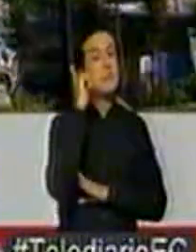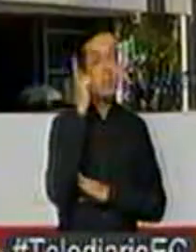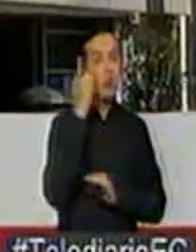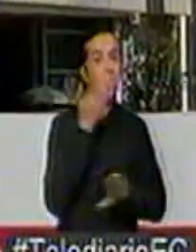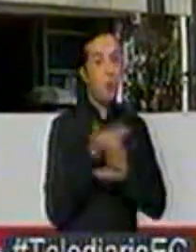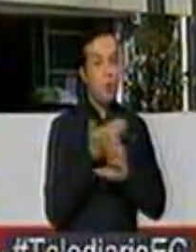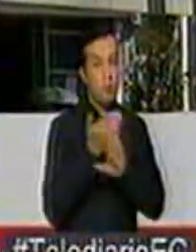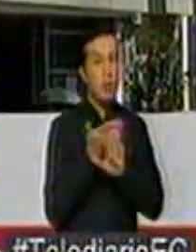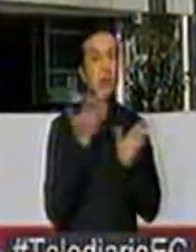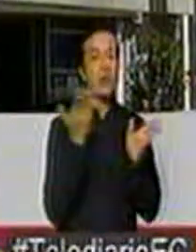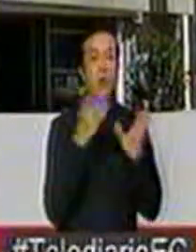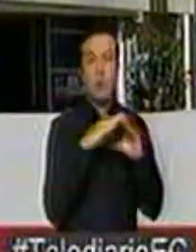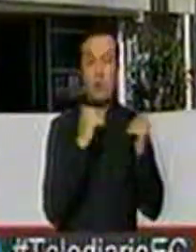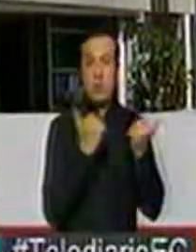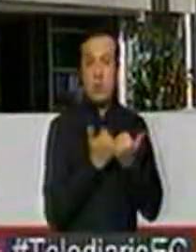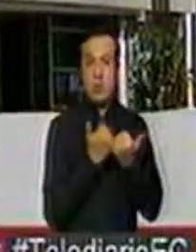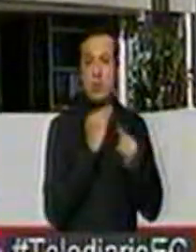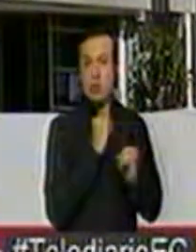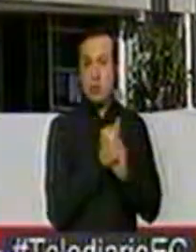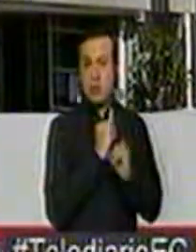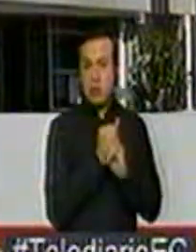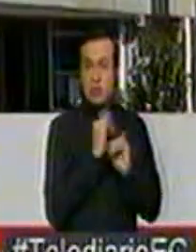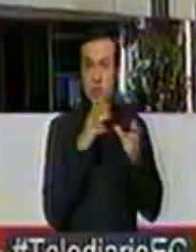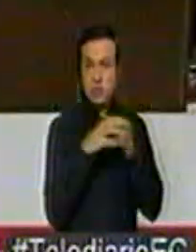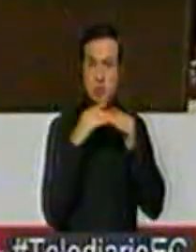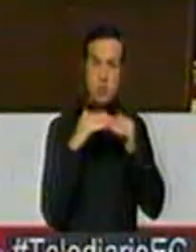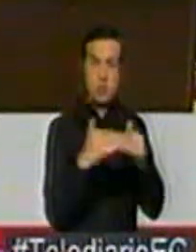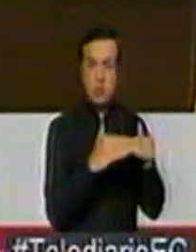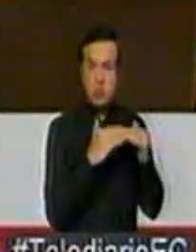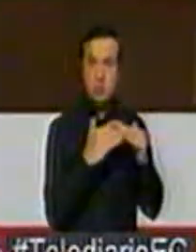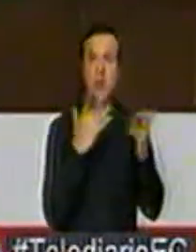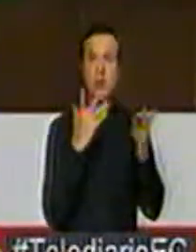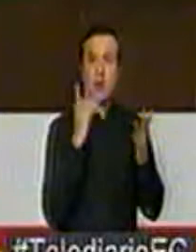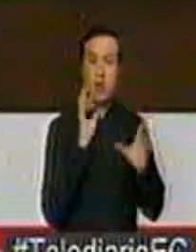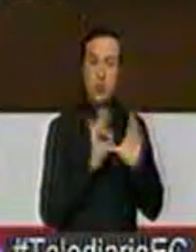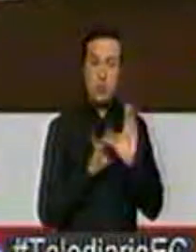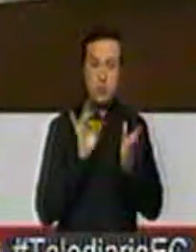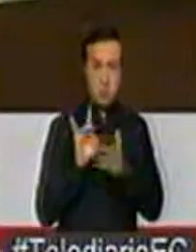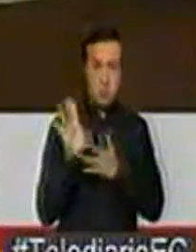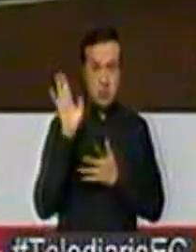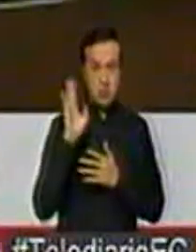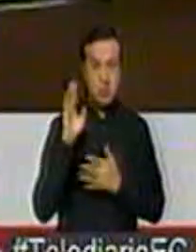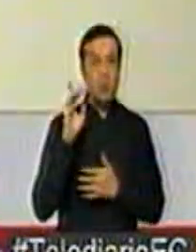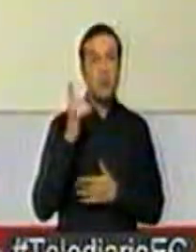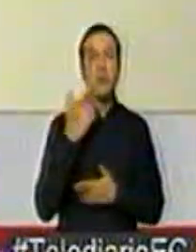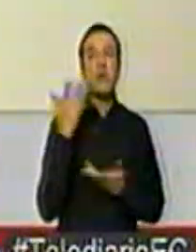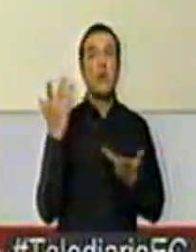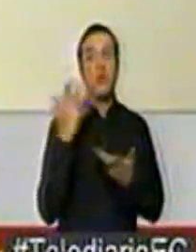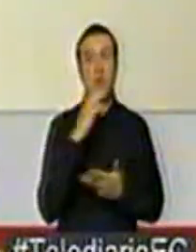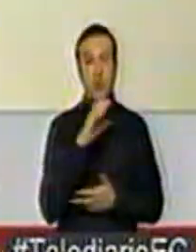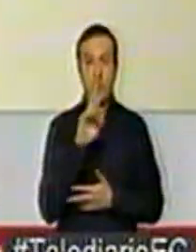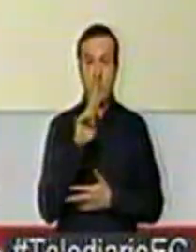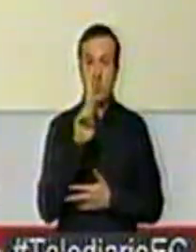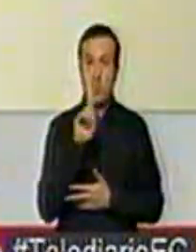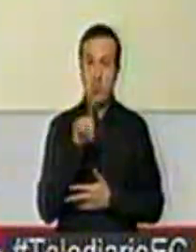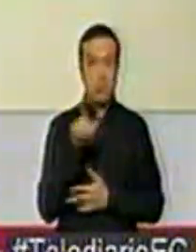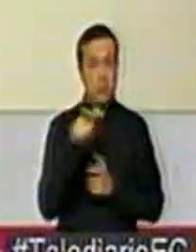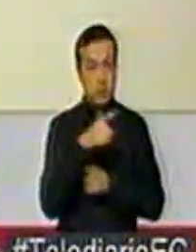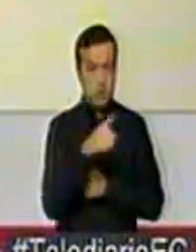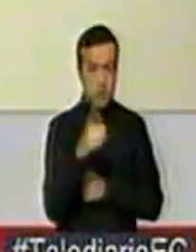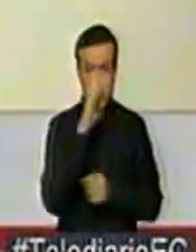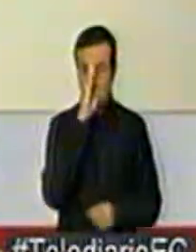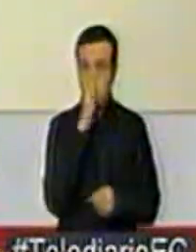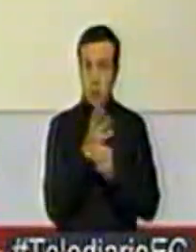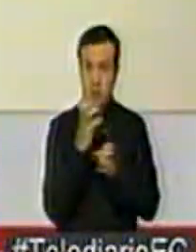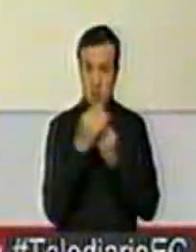propuesta presentada por el Comité para la Institucionalización Democrática para eliminar el organismo. Motivo por el cual Cruz solicitó a los actores que impulsan este